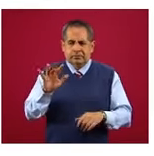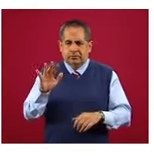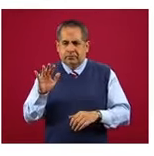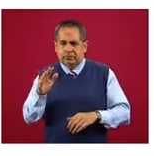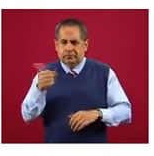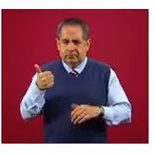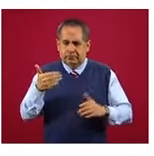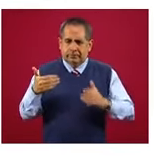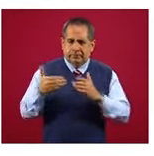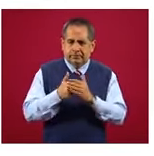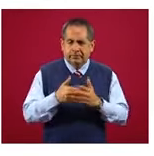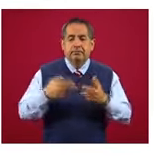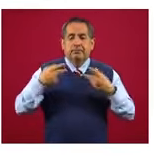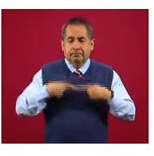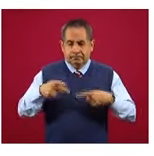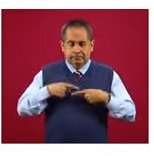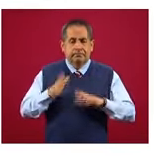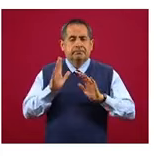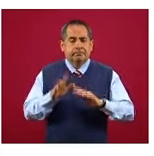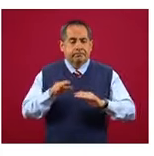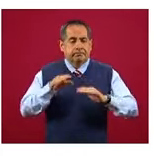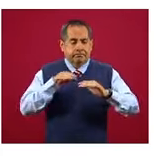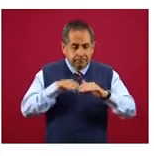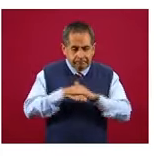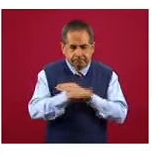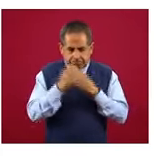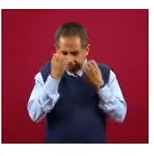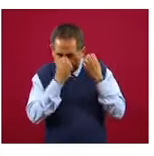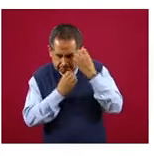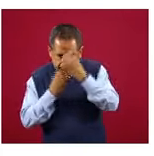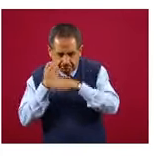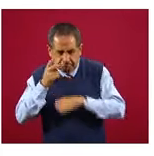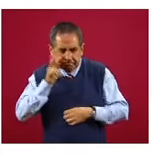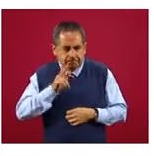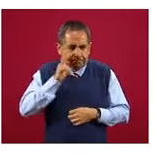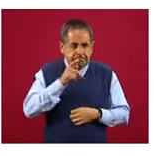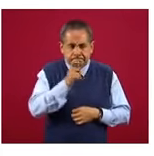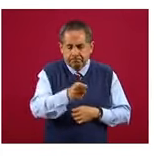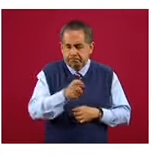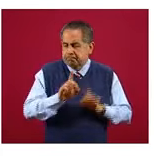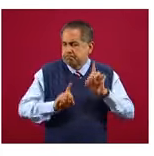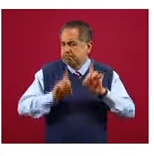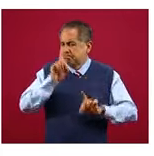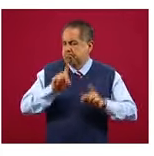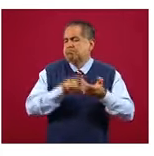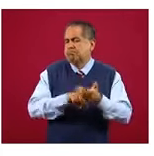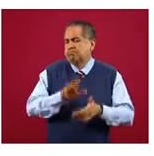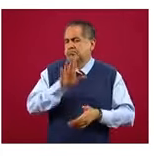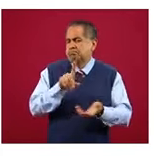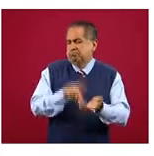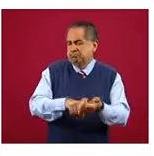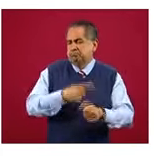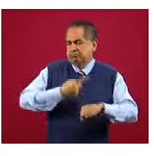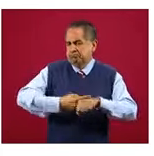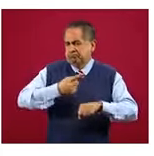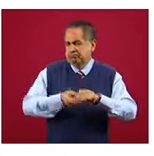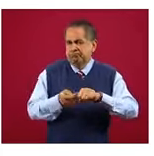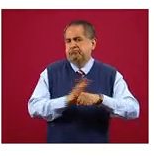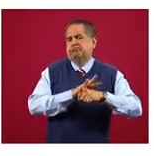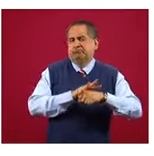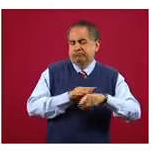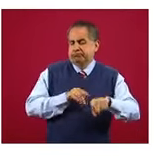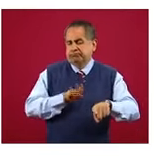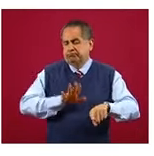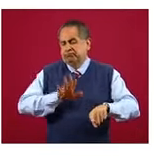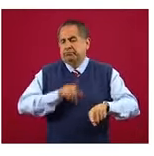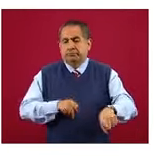756,000 personas que han ingresado a protocolo de estudio por ser casos sospechosos de COVID-19. Y